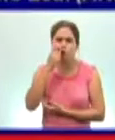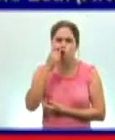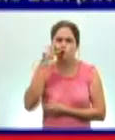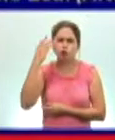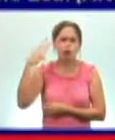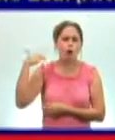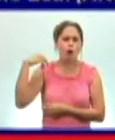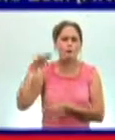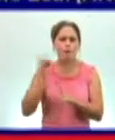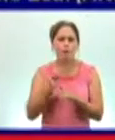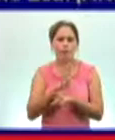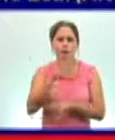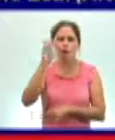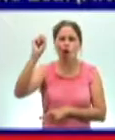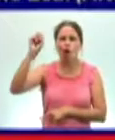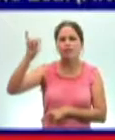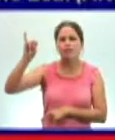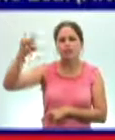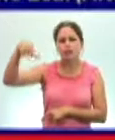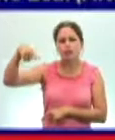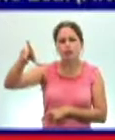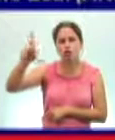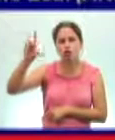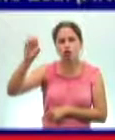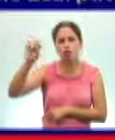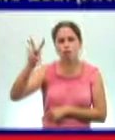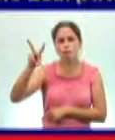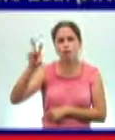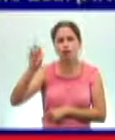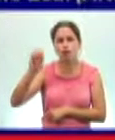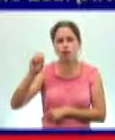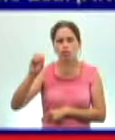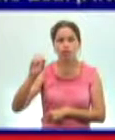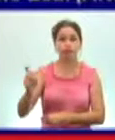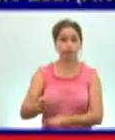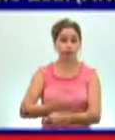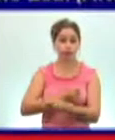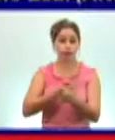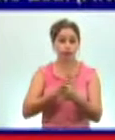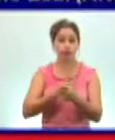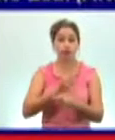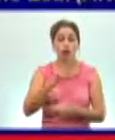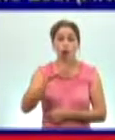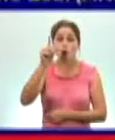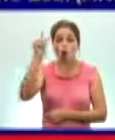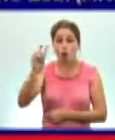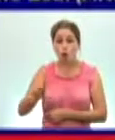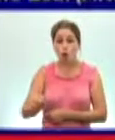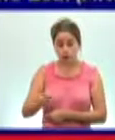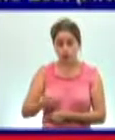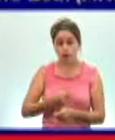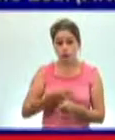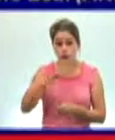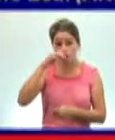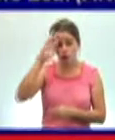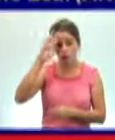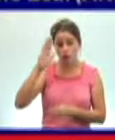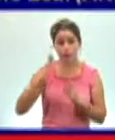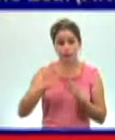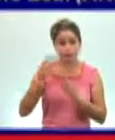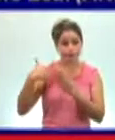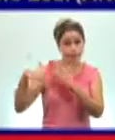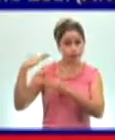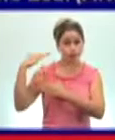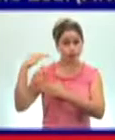siglo XX, los patriotas inclusive, los revolucionarios, los ciudadanos que en esa época vivían. Hoy estamos